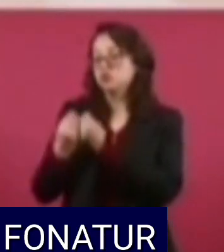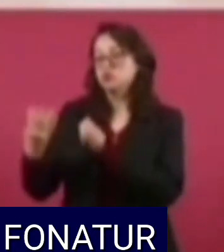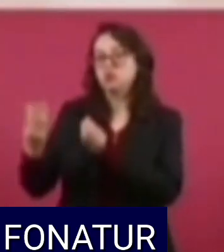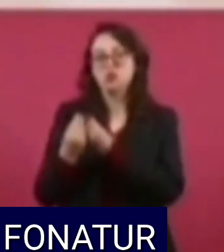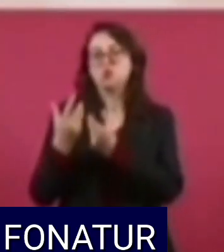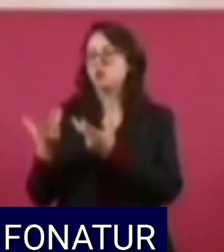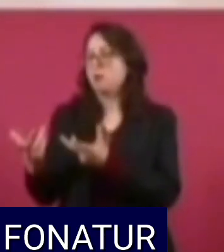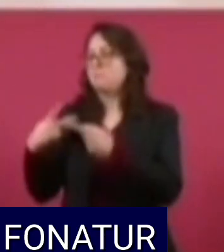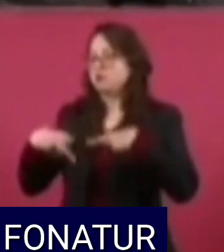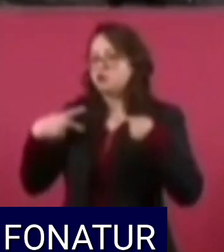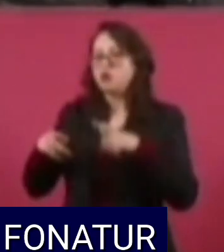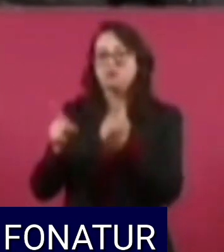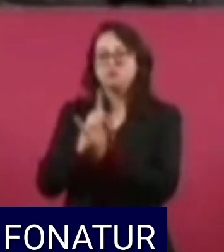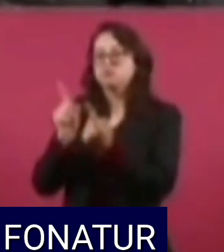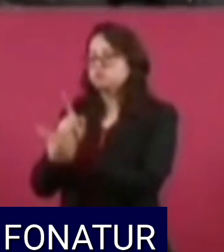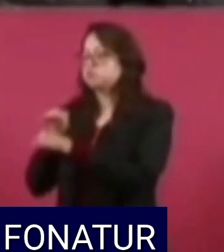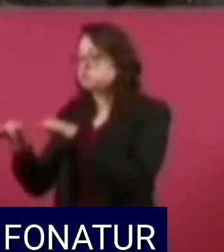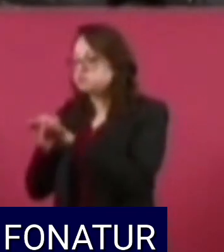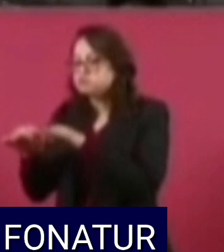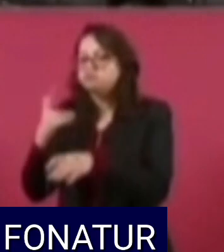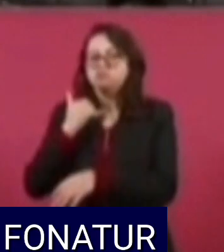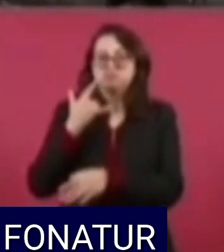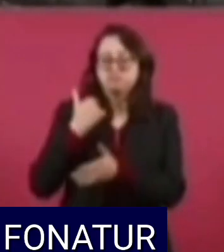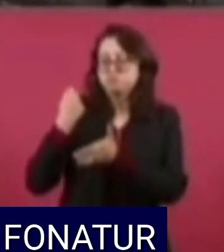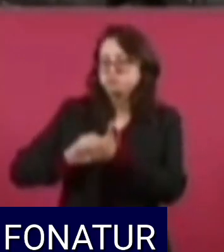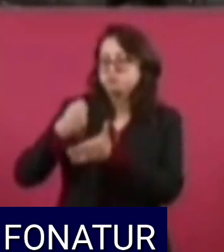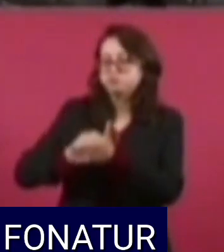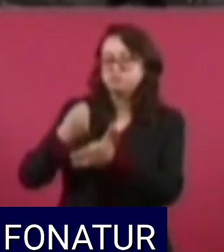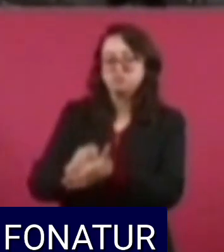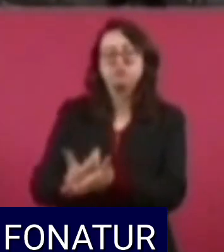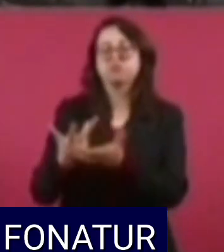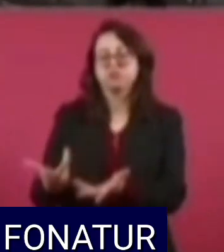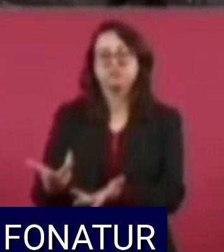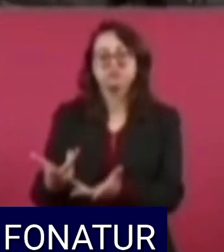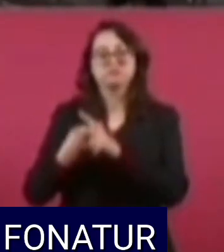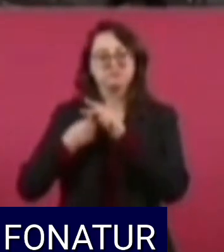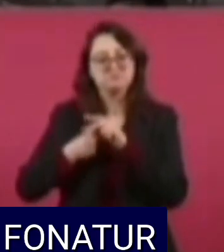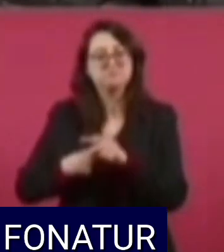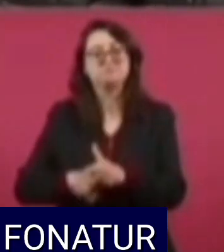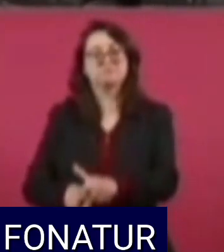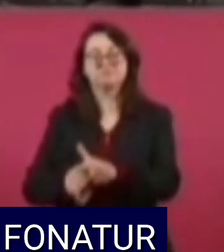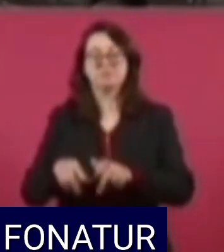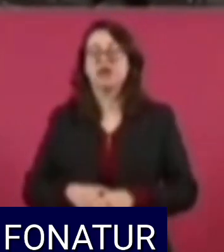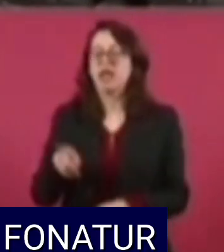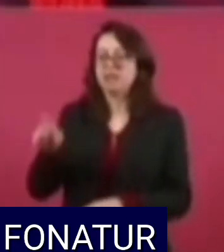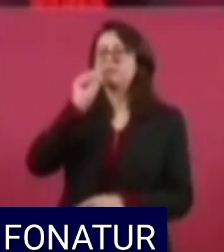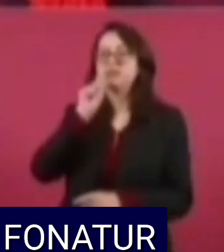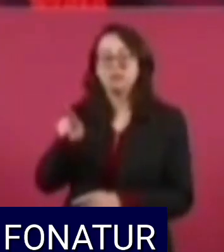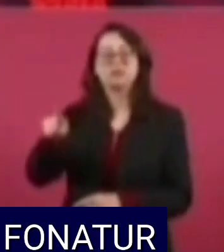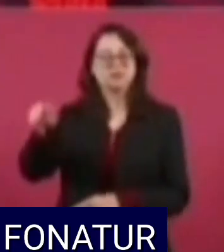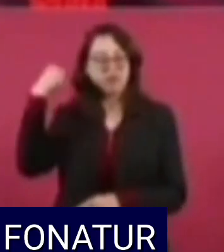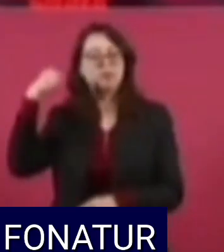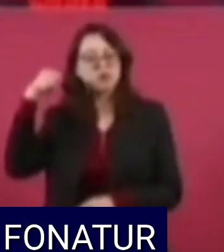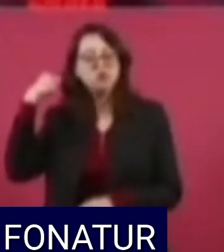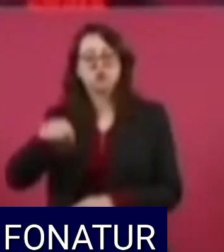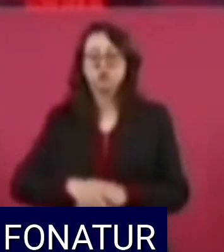trabajando con la gente allá en Tabasco, es mi paisano, él es de Comalcalco,